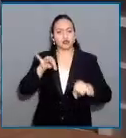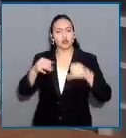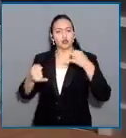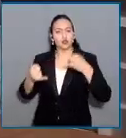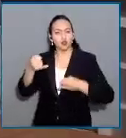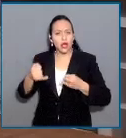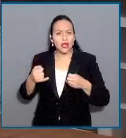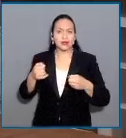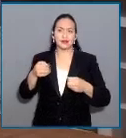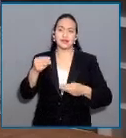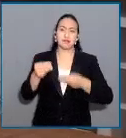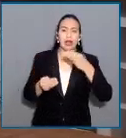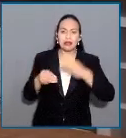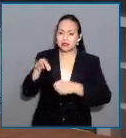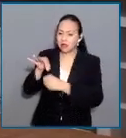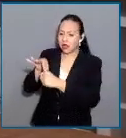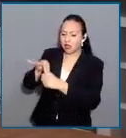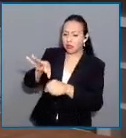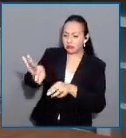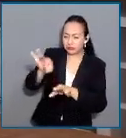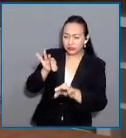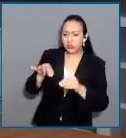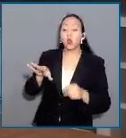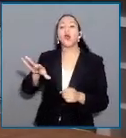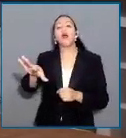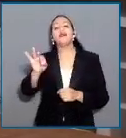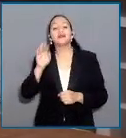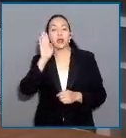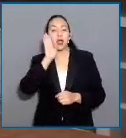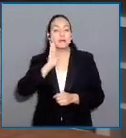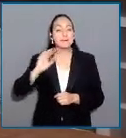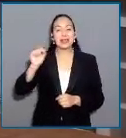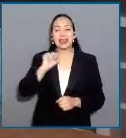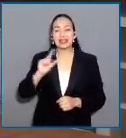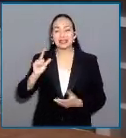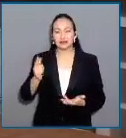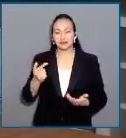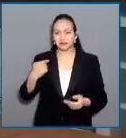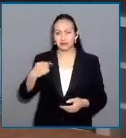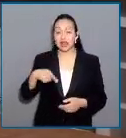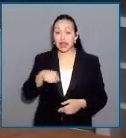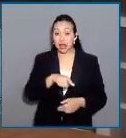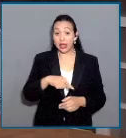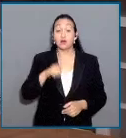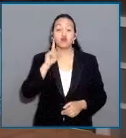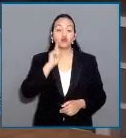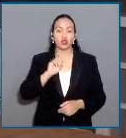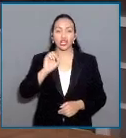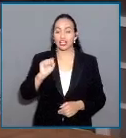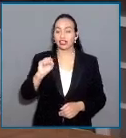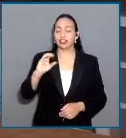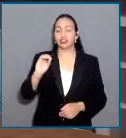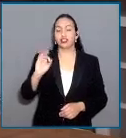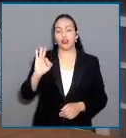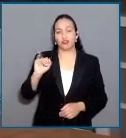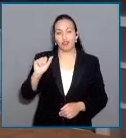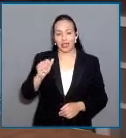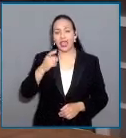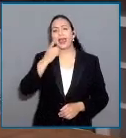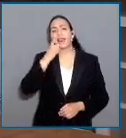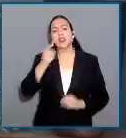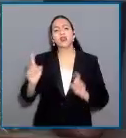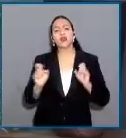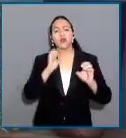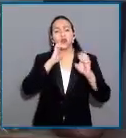ministros, advirtió la directora de México Cómo Vamos, Sofía Ramírez, en entrevista para